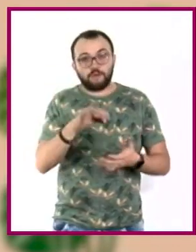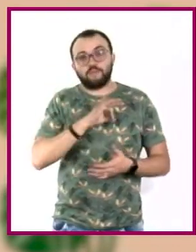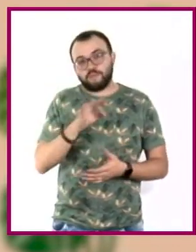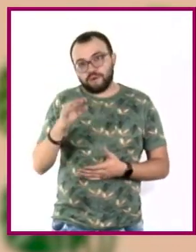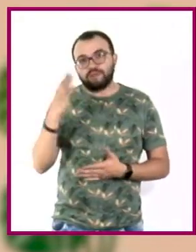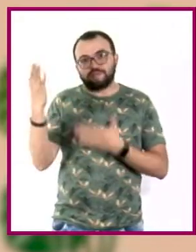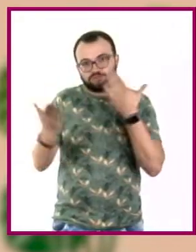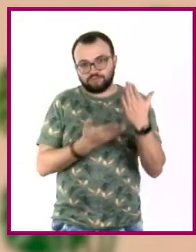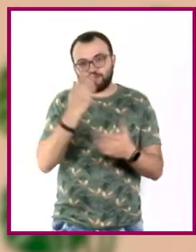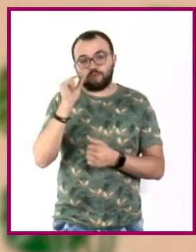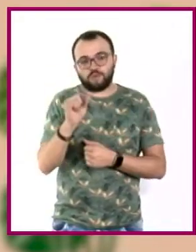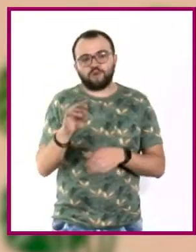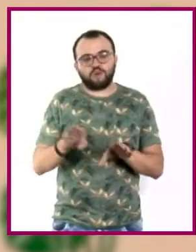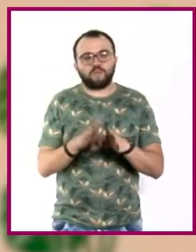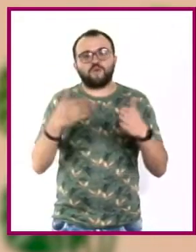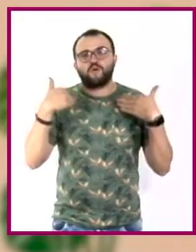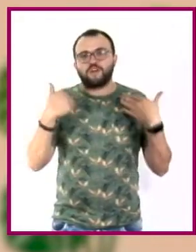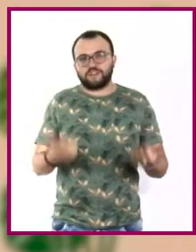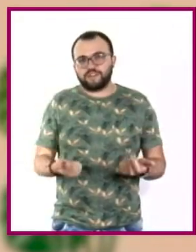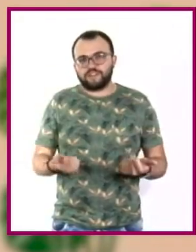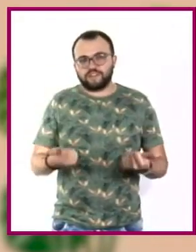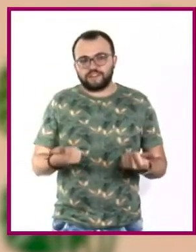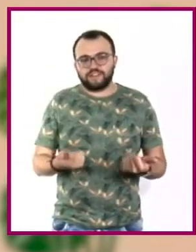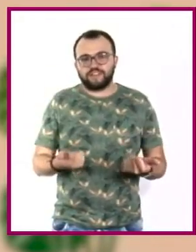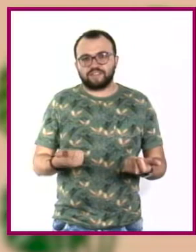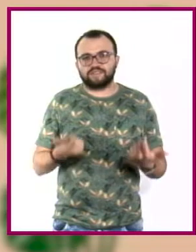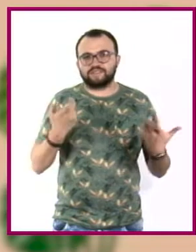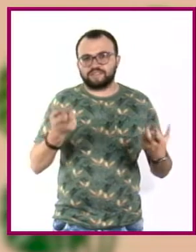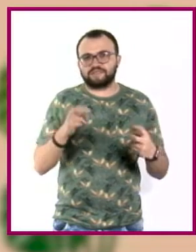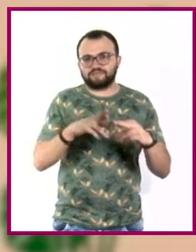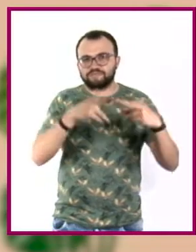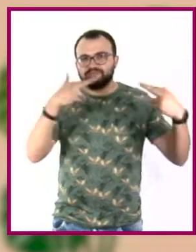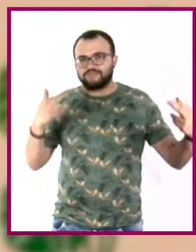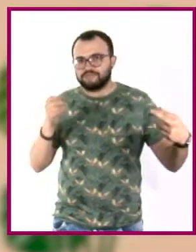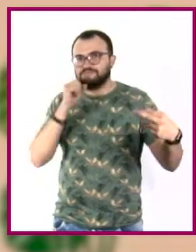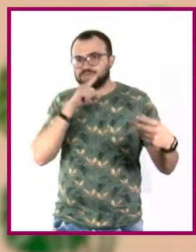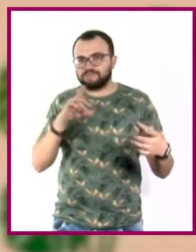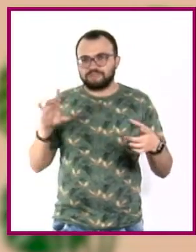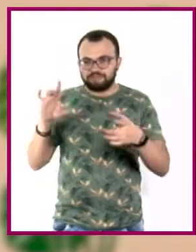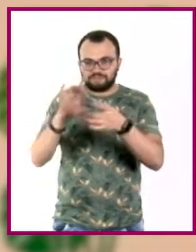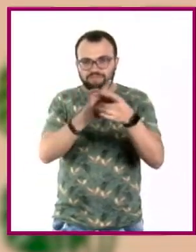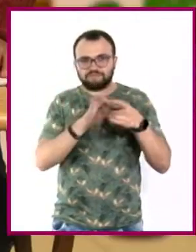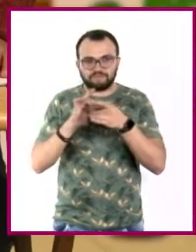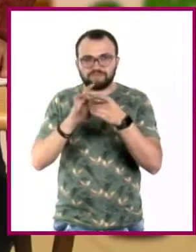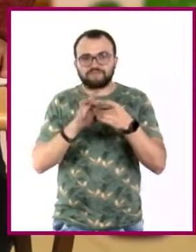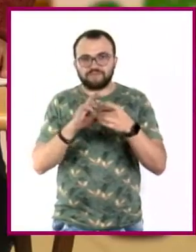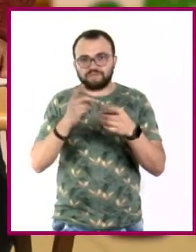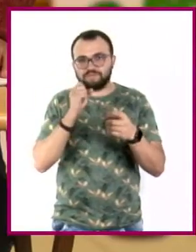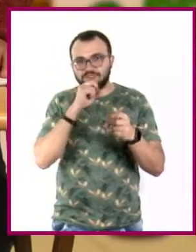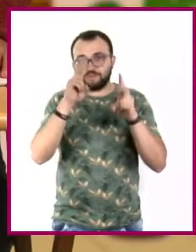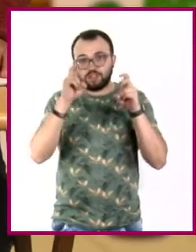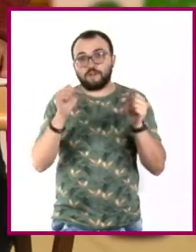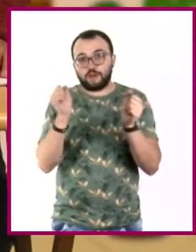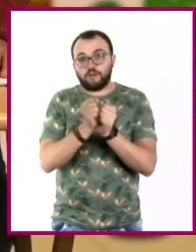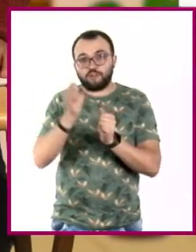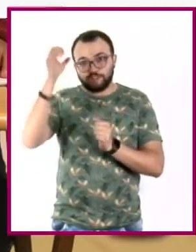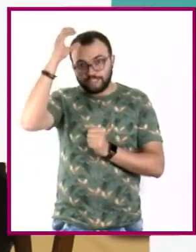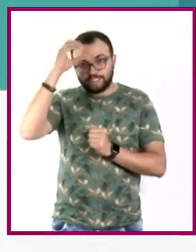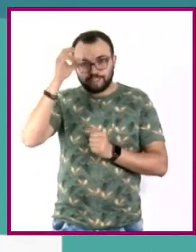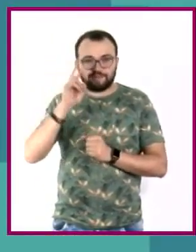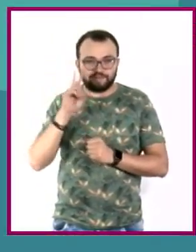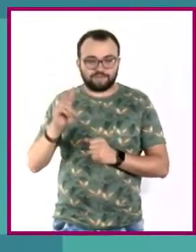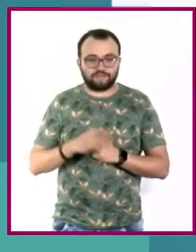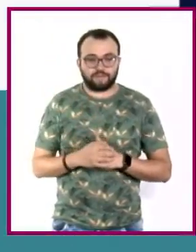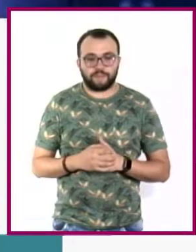poco de eso y entender cómo podemos relacionar todo este tema con las ciencias. Va.